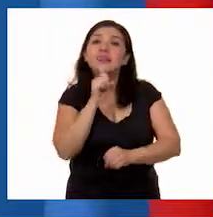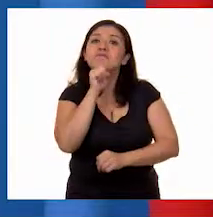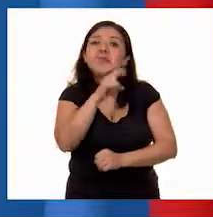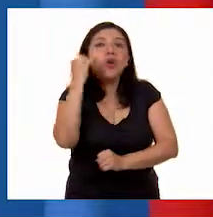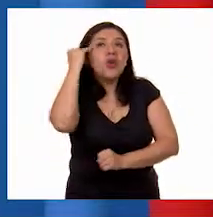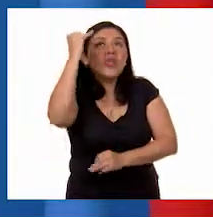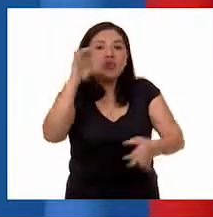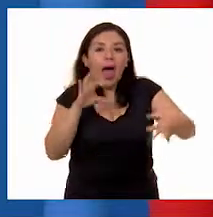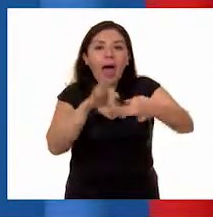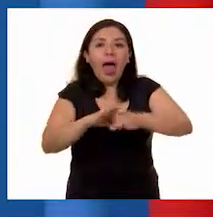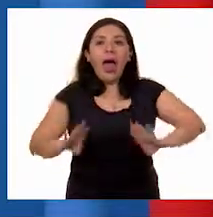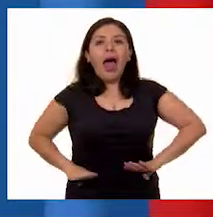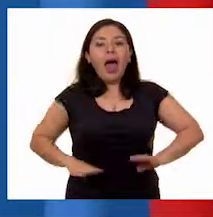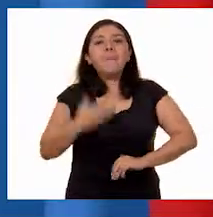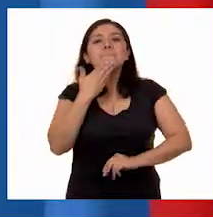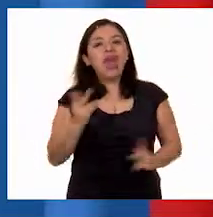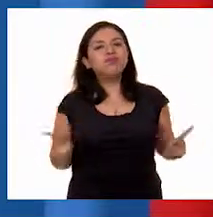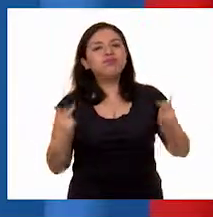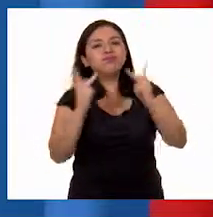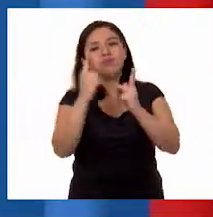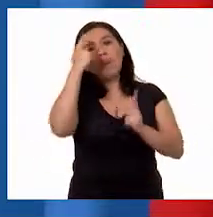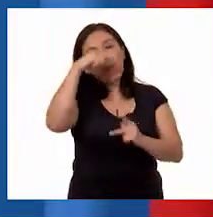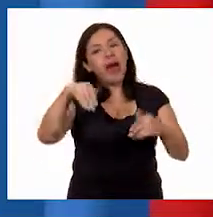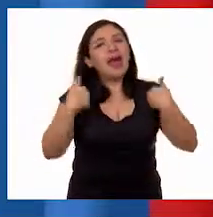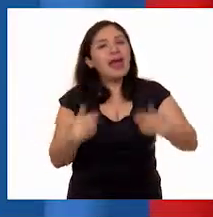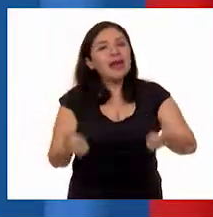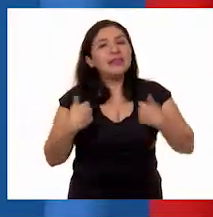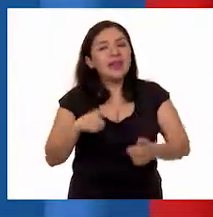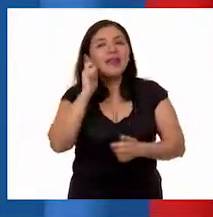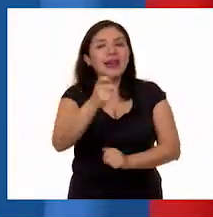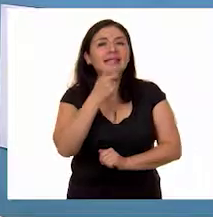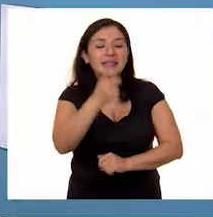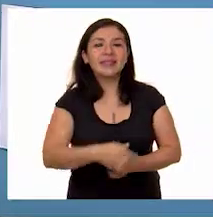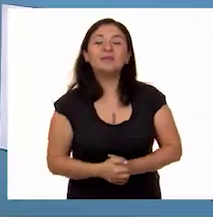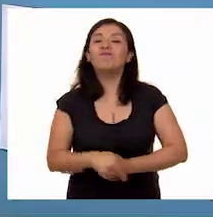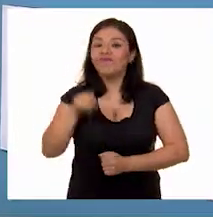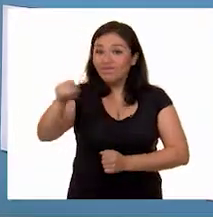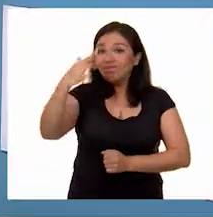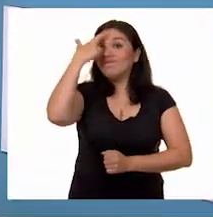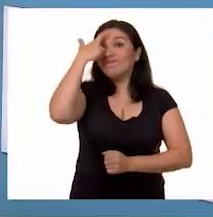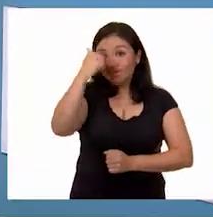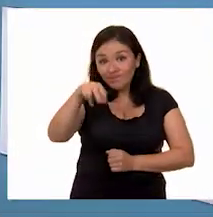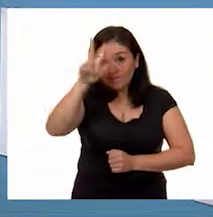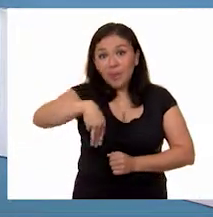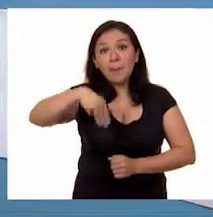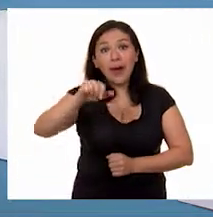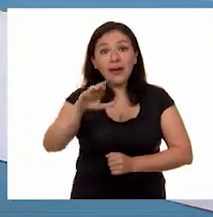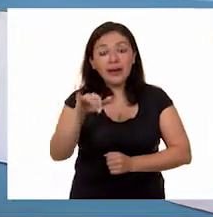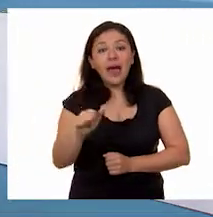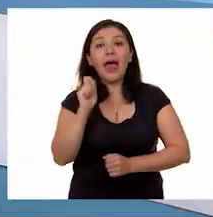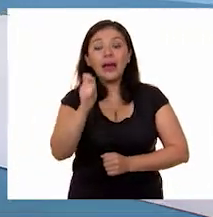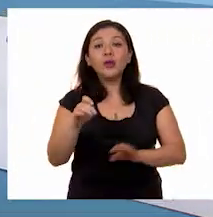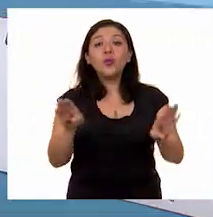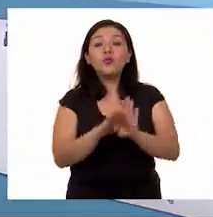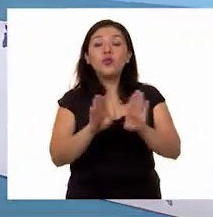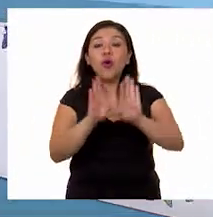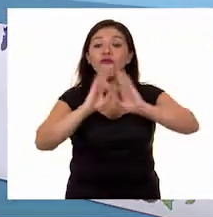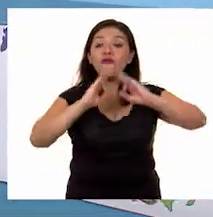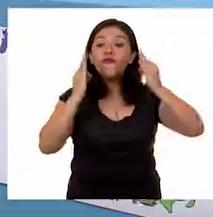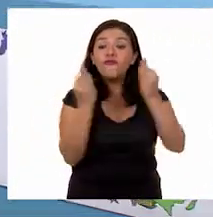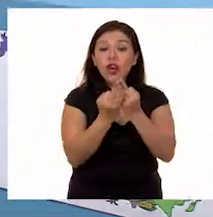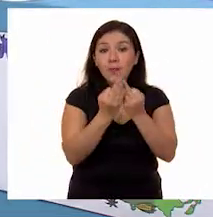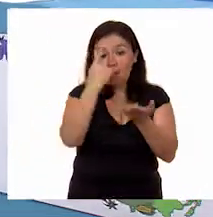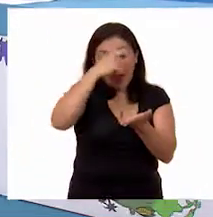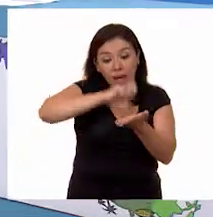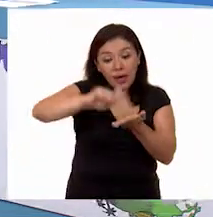y corresponderse entre sí para dar sentido al discurso. Efectivamente, María. Como forma del texto, se